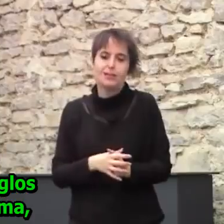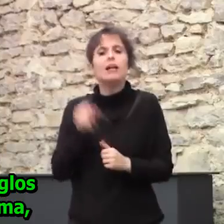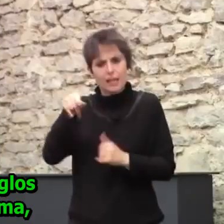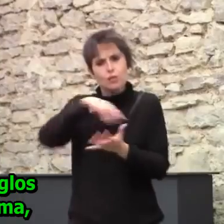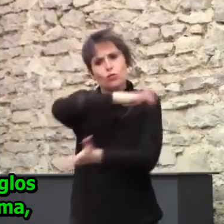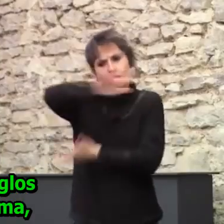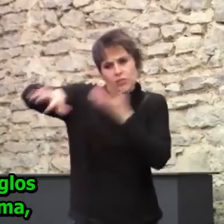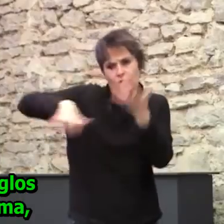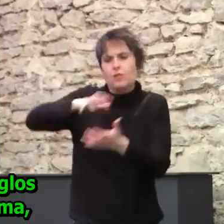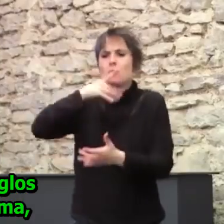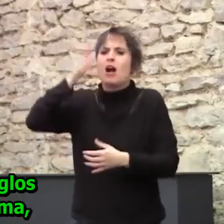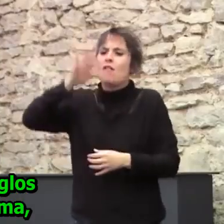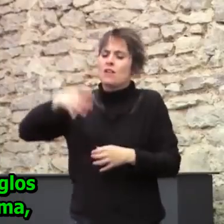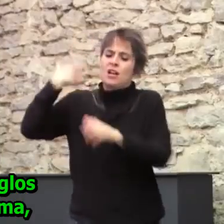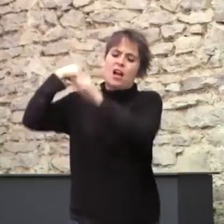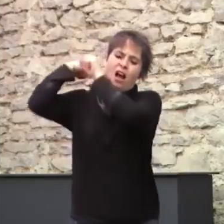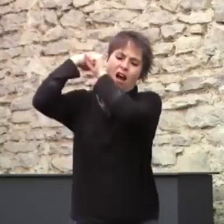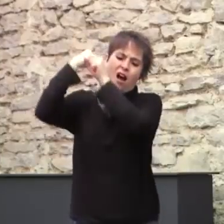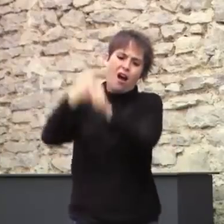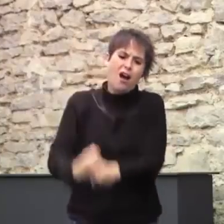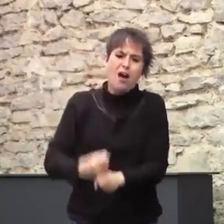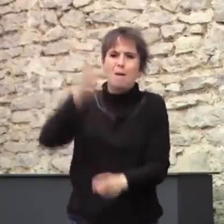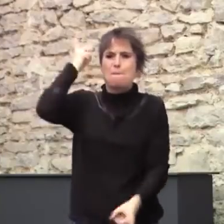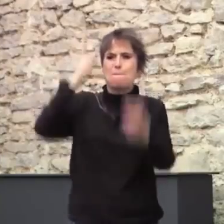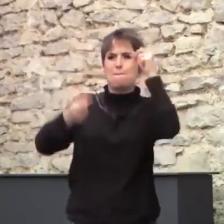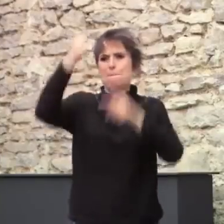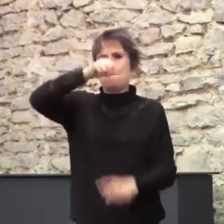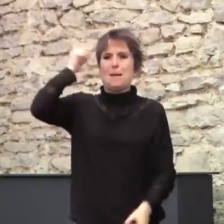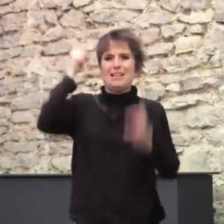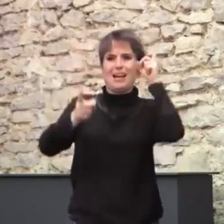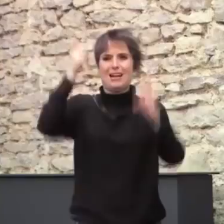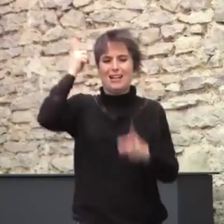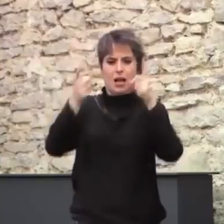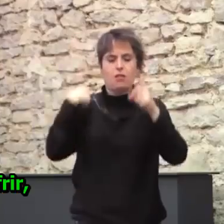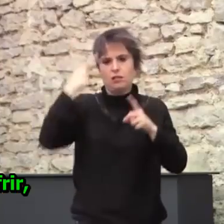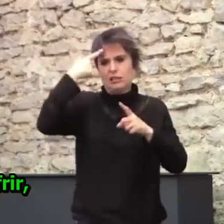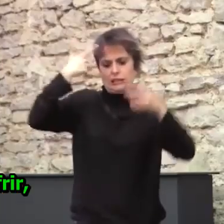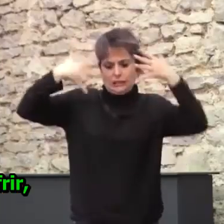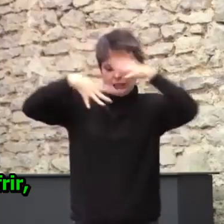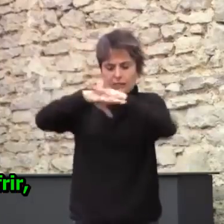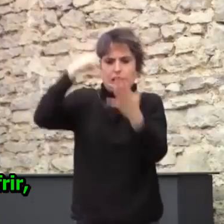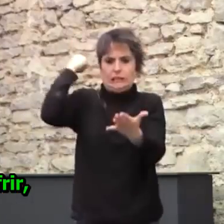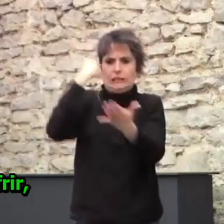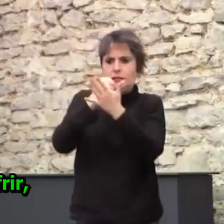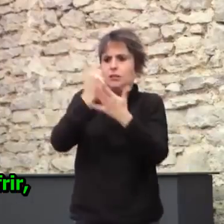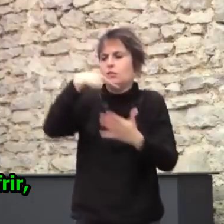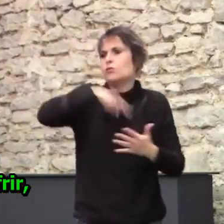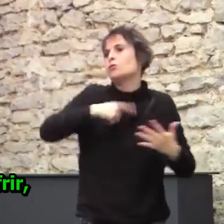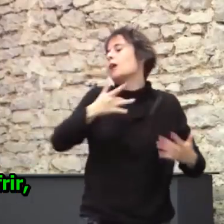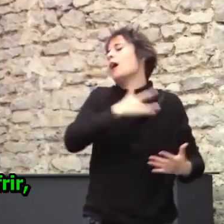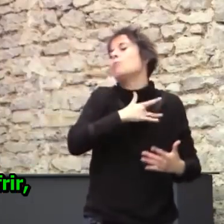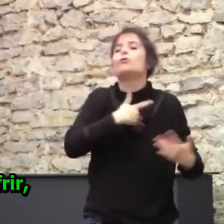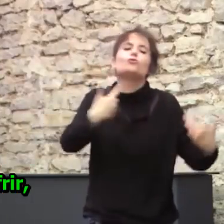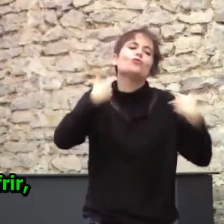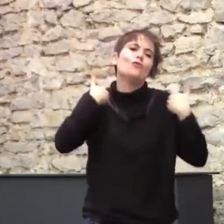porque son muchos siglos de patriarcado los que llevamos encima y porque además está muy metida en nuestra mente la idea de que para amar hay que sufrir, que el